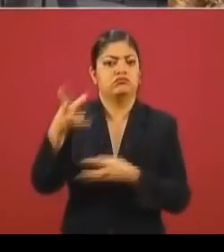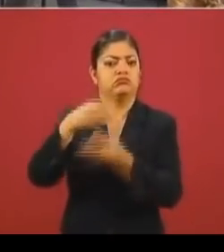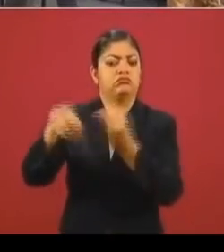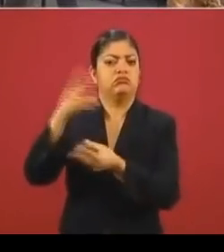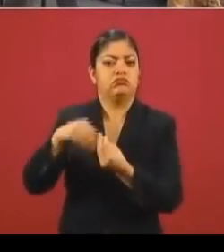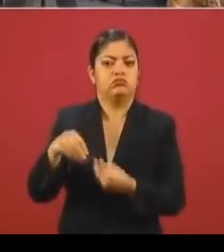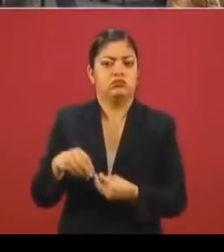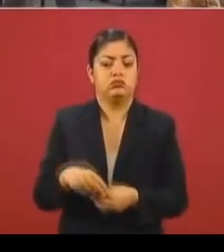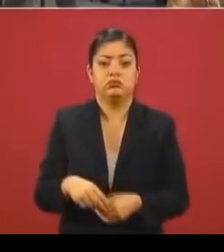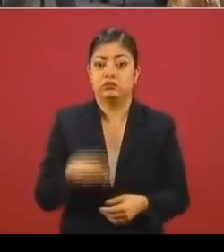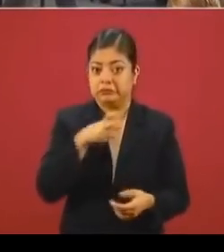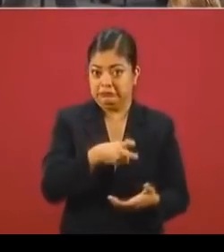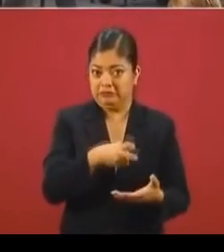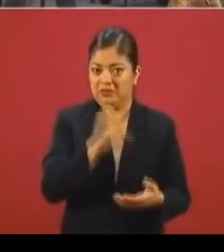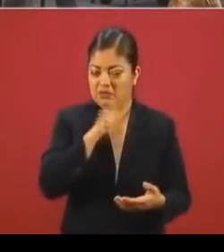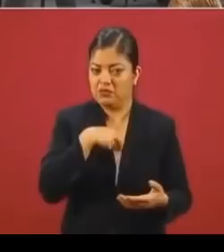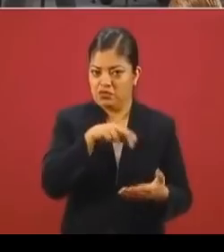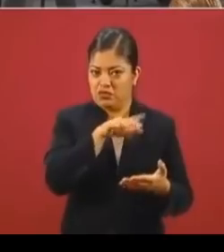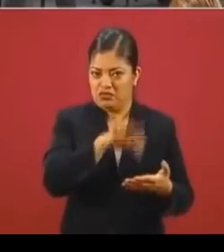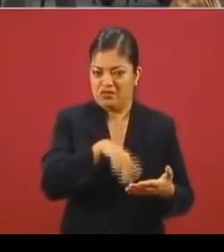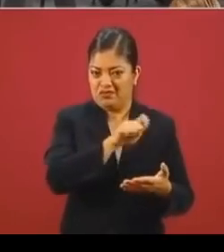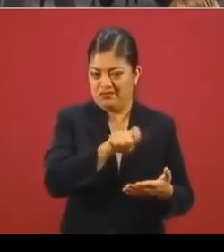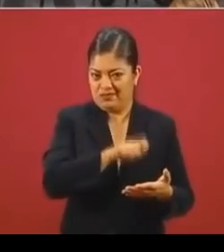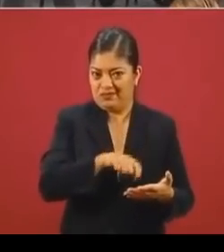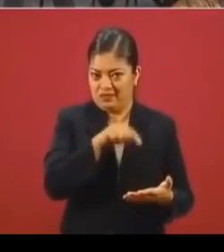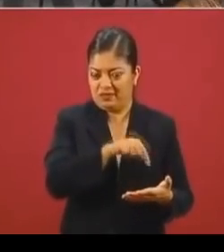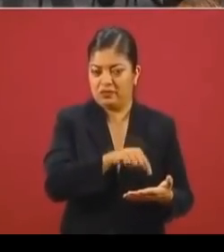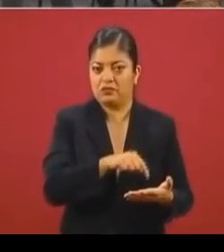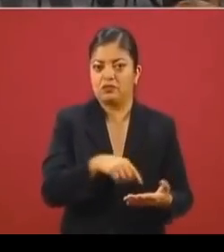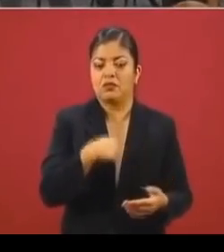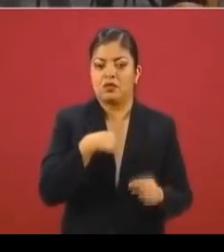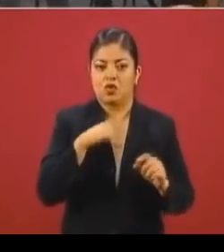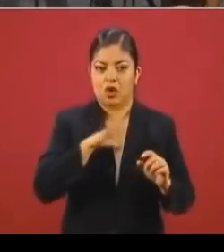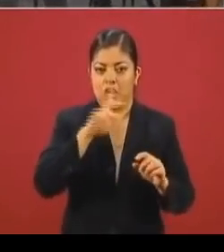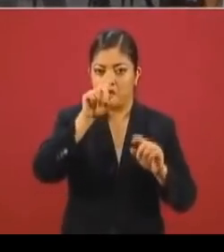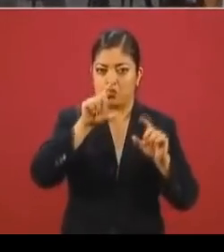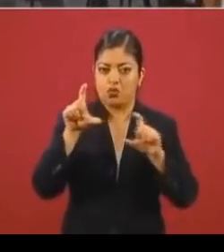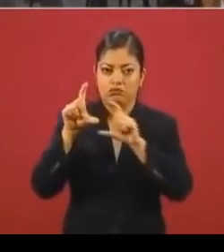En el ensayo cito un párrafo